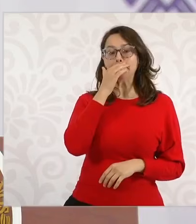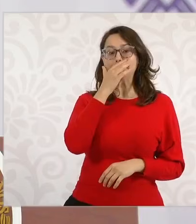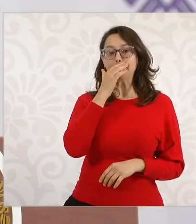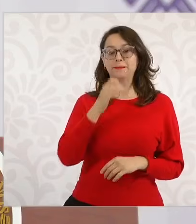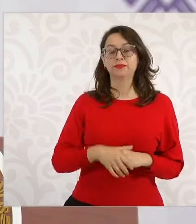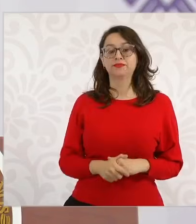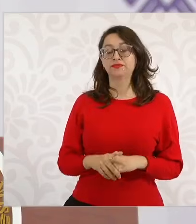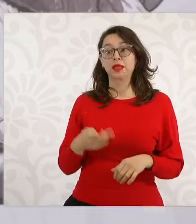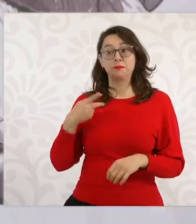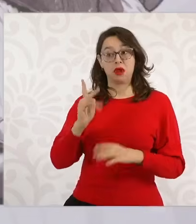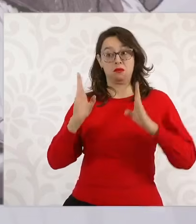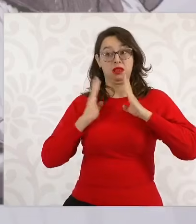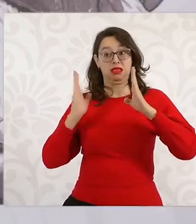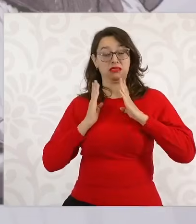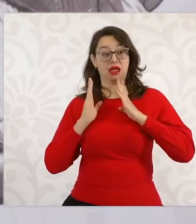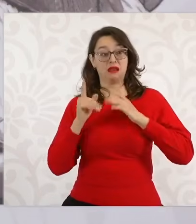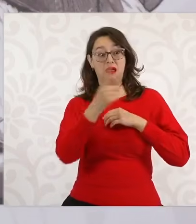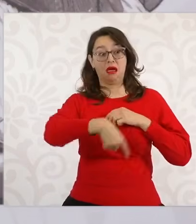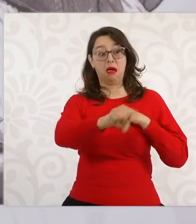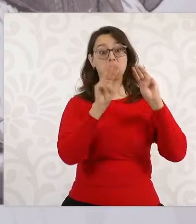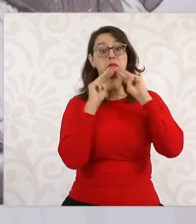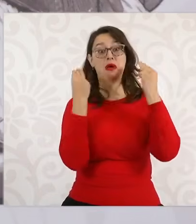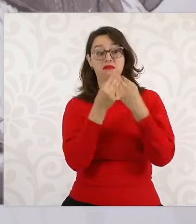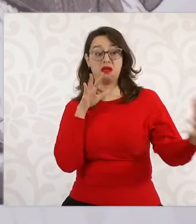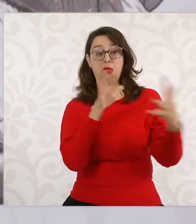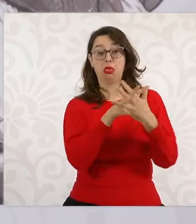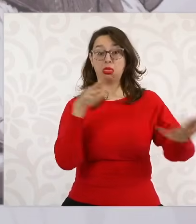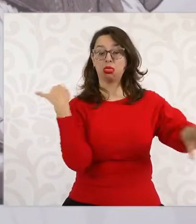el enfrentamiento no lleva a nada, el enfrentamiento directo